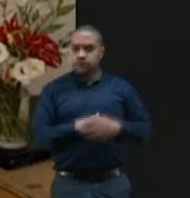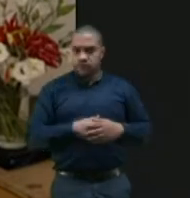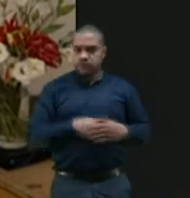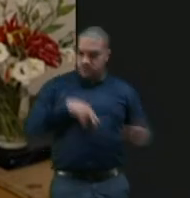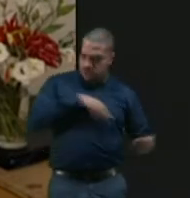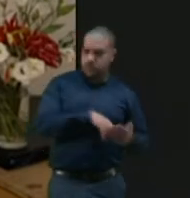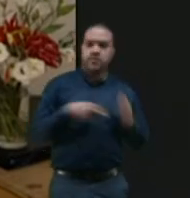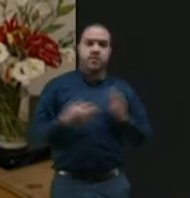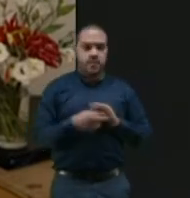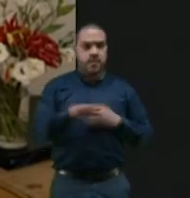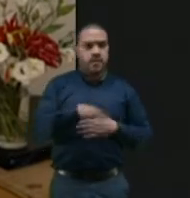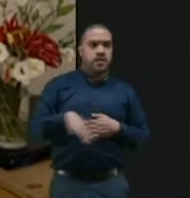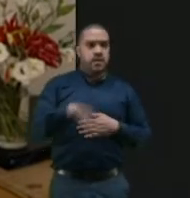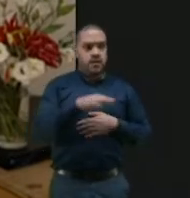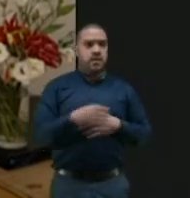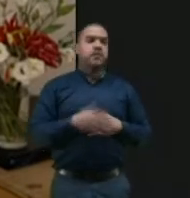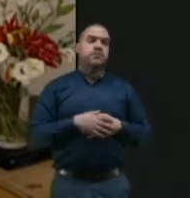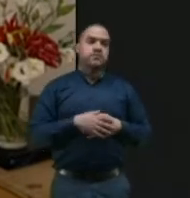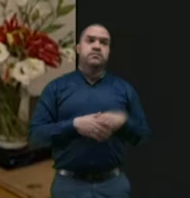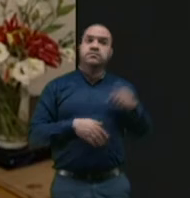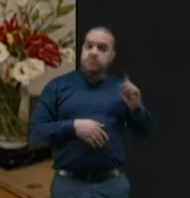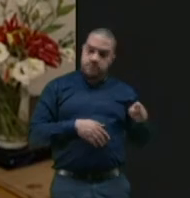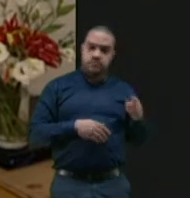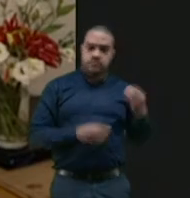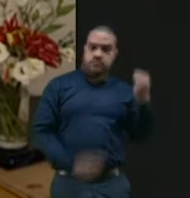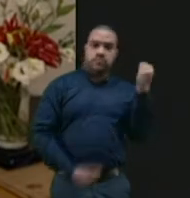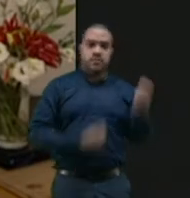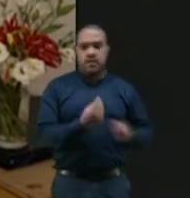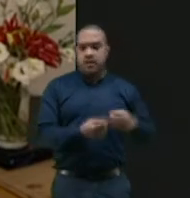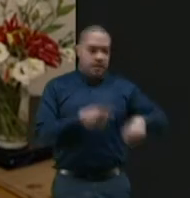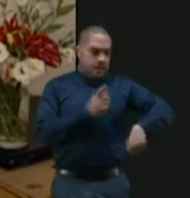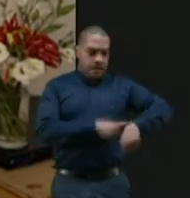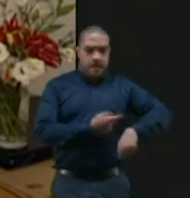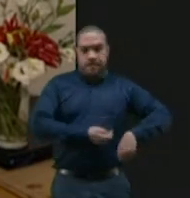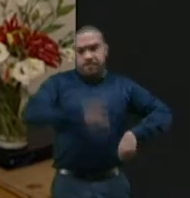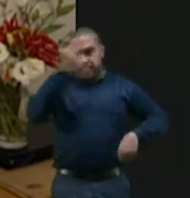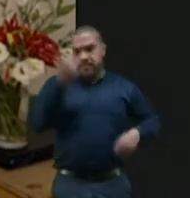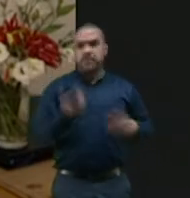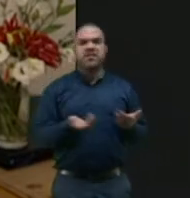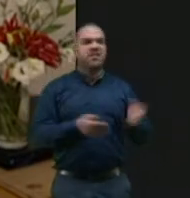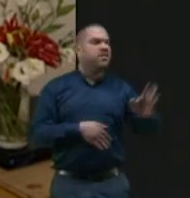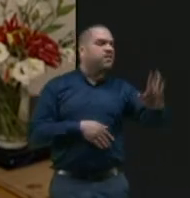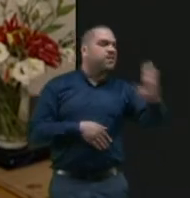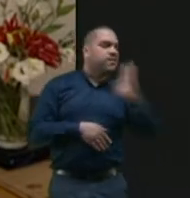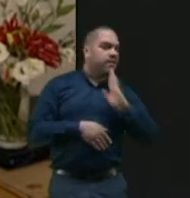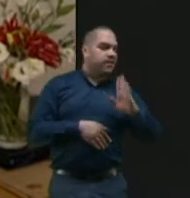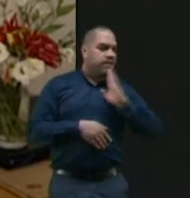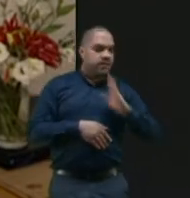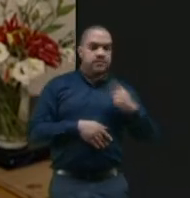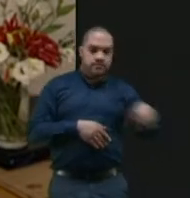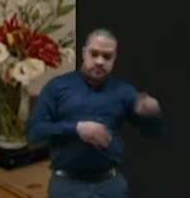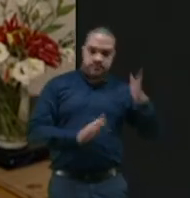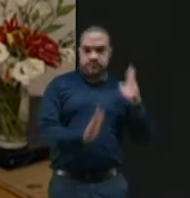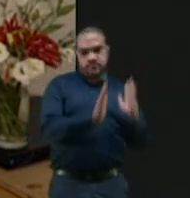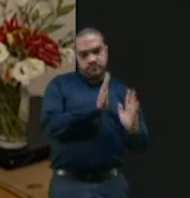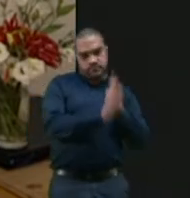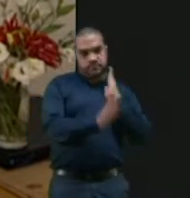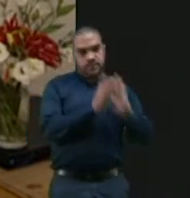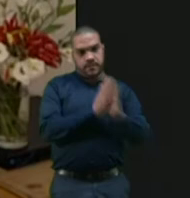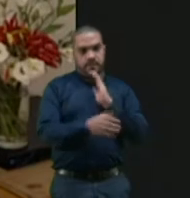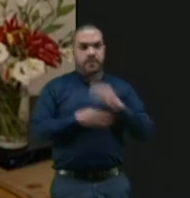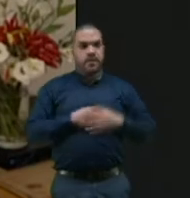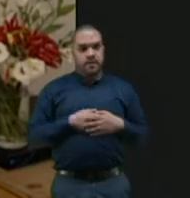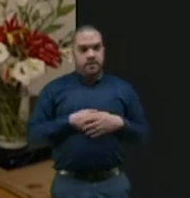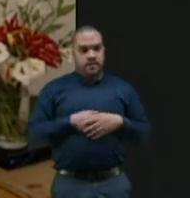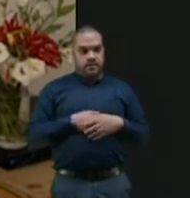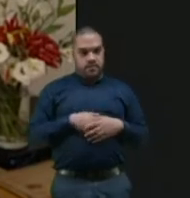pueden crear valor. Pero si ustedes olvidan por un segundo siquiera quiénes son los usuarios, sus datos y la percepción del problema y